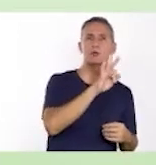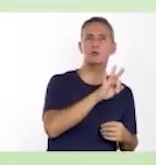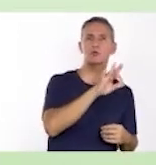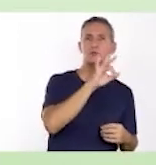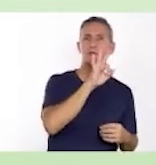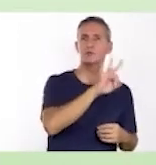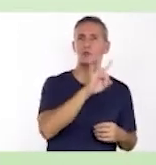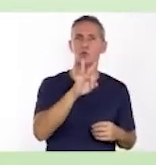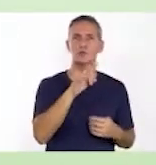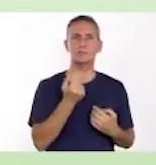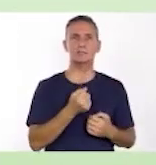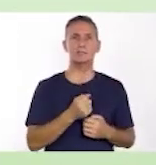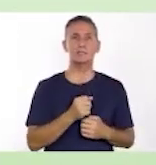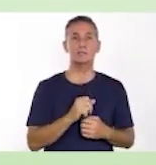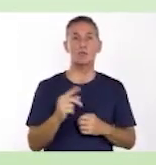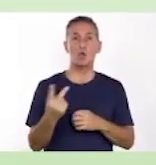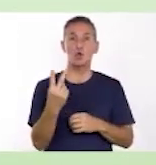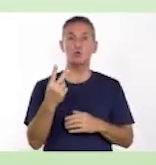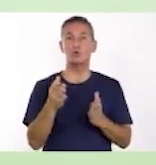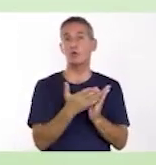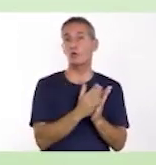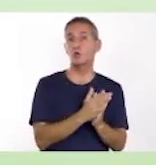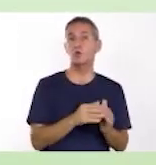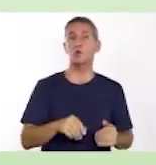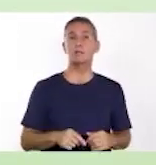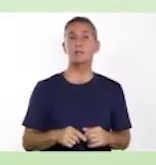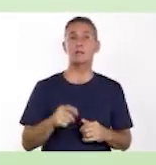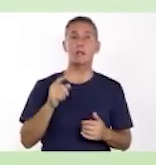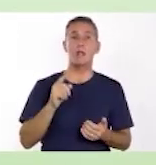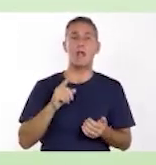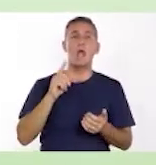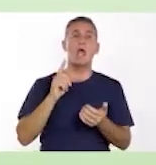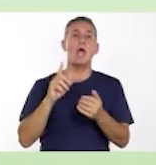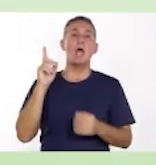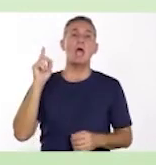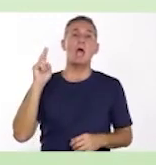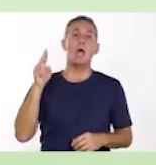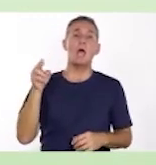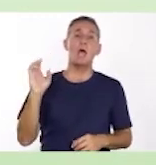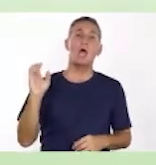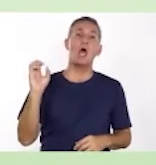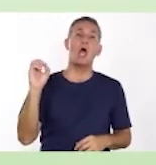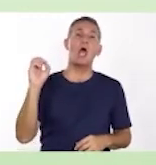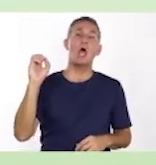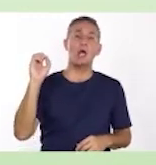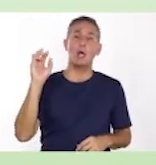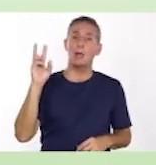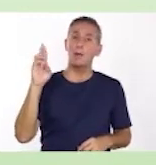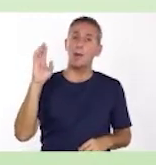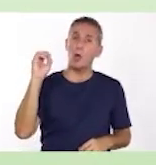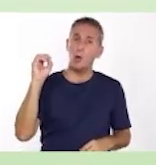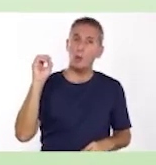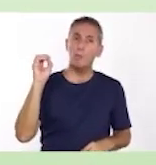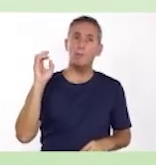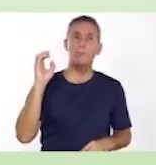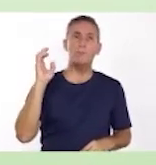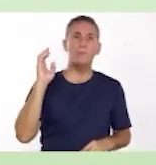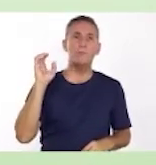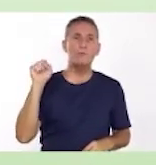1888. Está su segundo libro, Prosa Profanas, que está en el